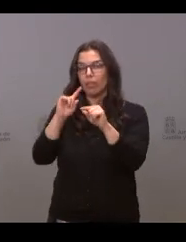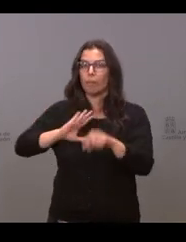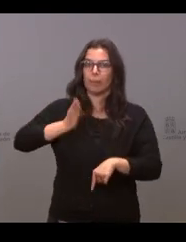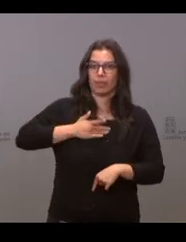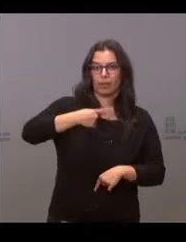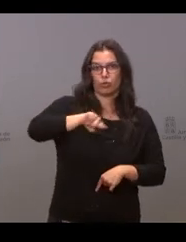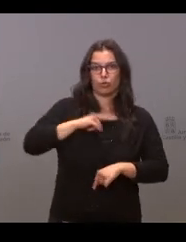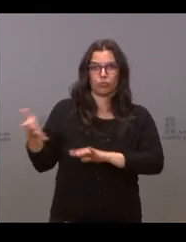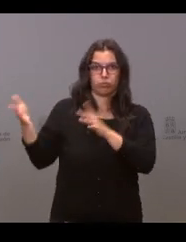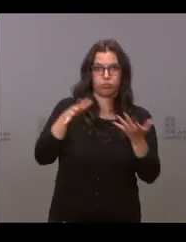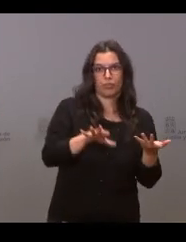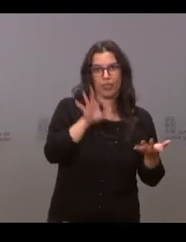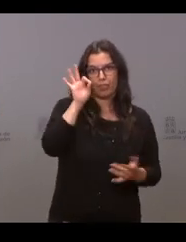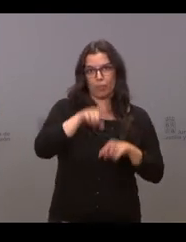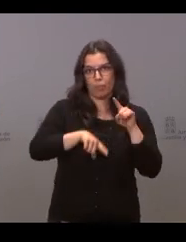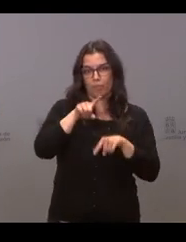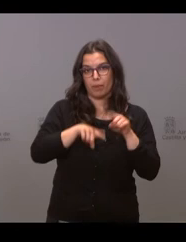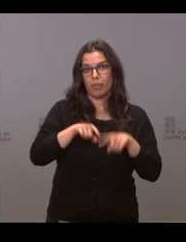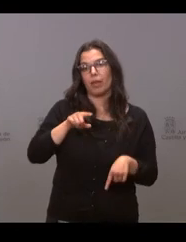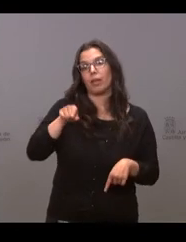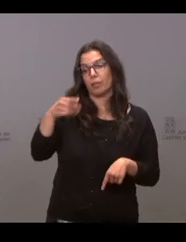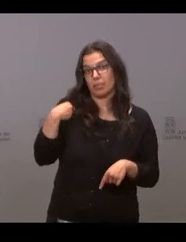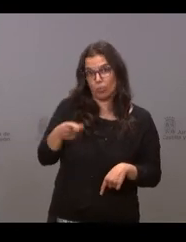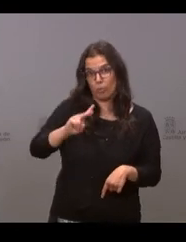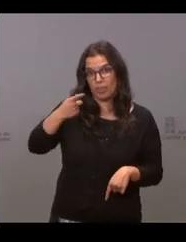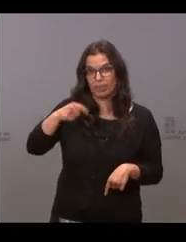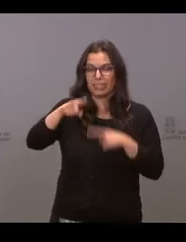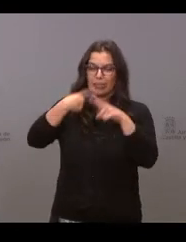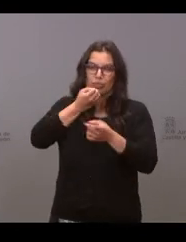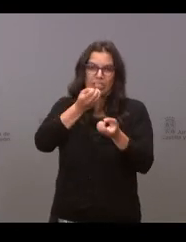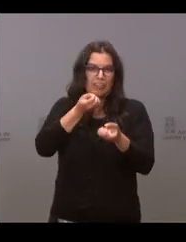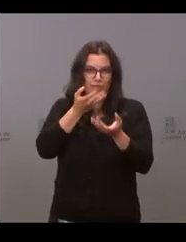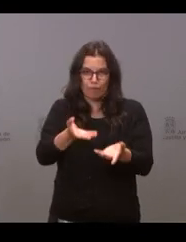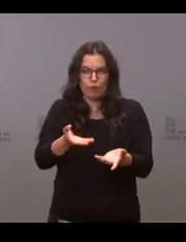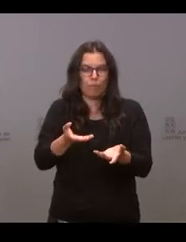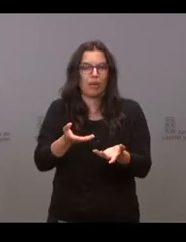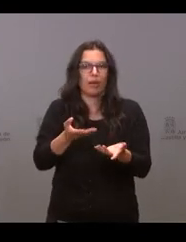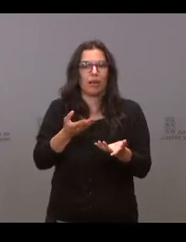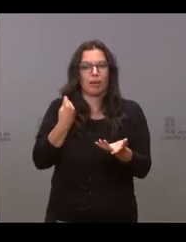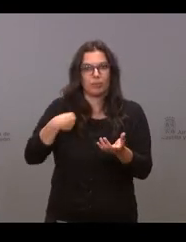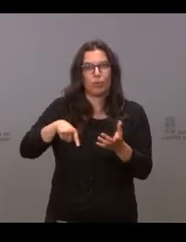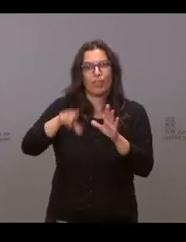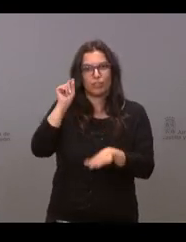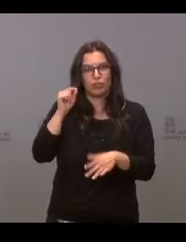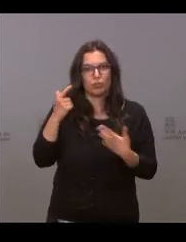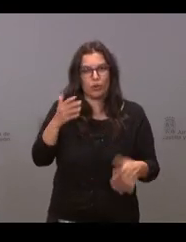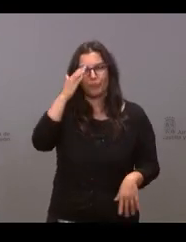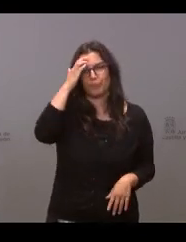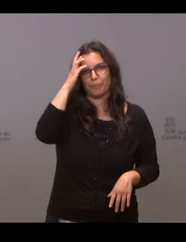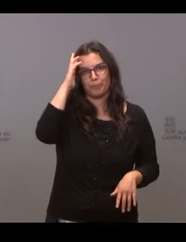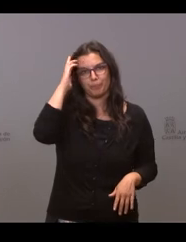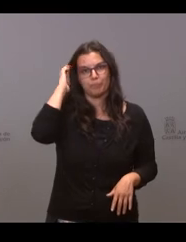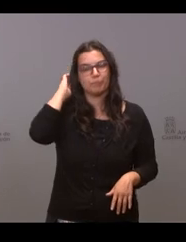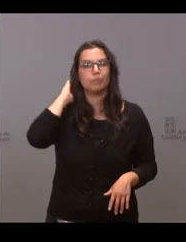pertinentes y el vicepresidente aquí presente les informará de lo que de la decisión que tomemos